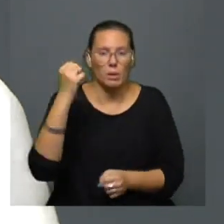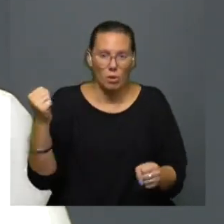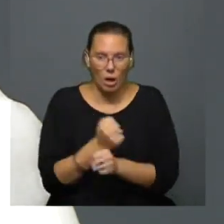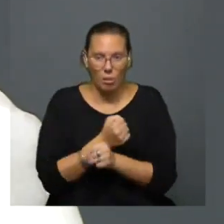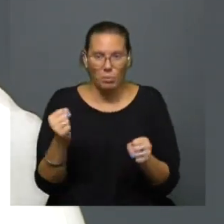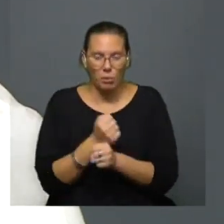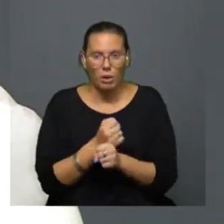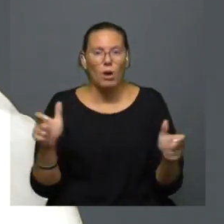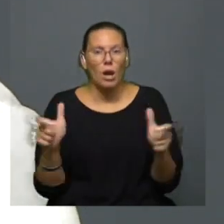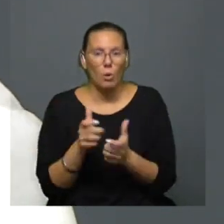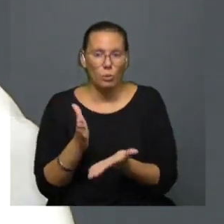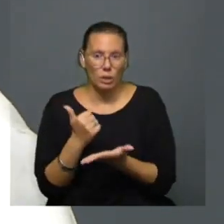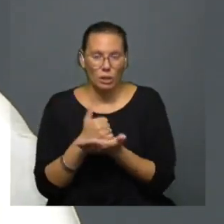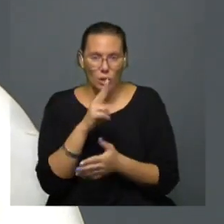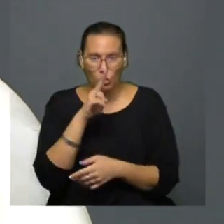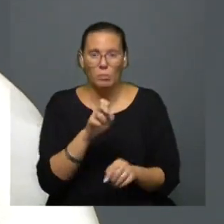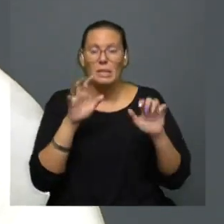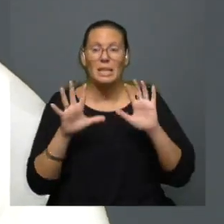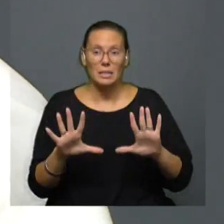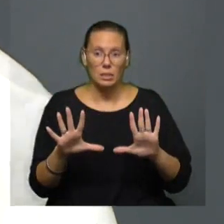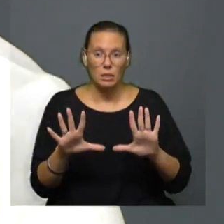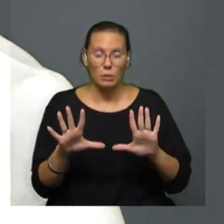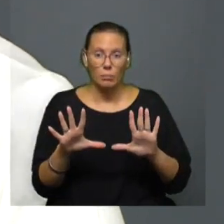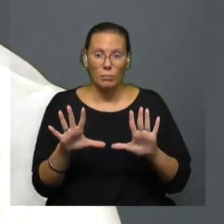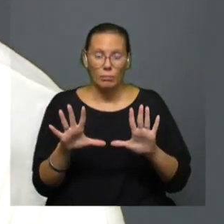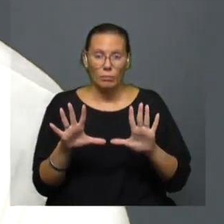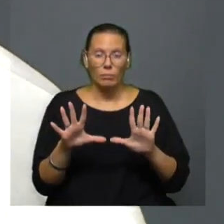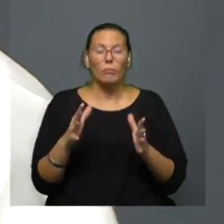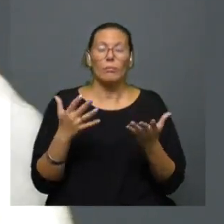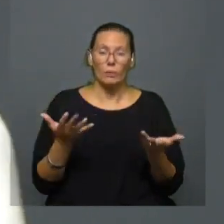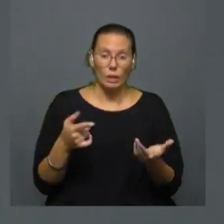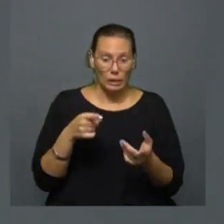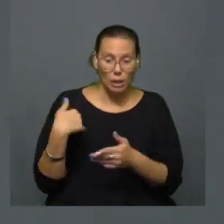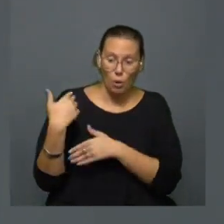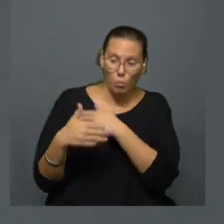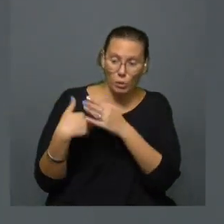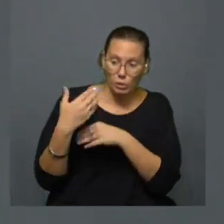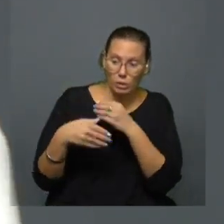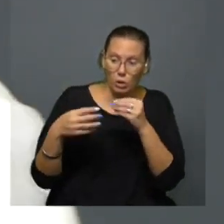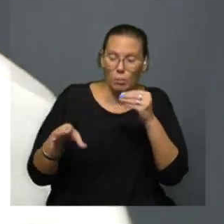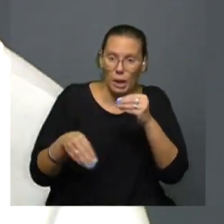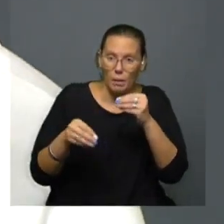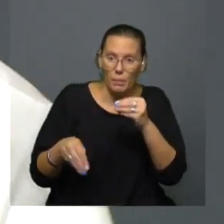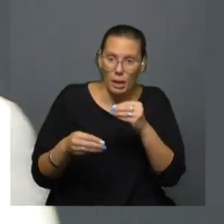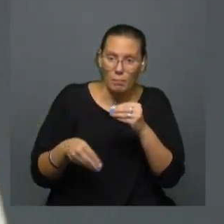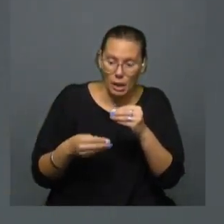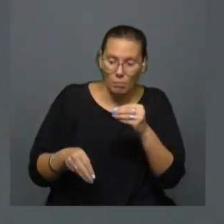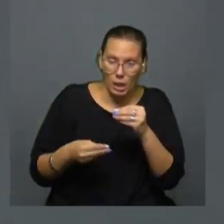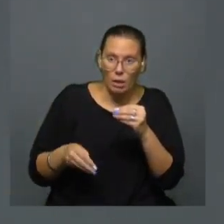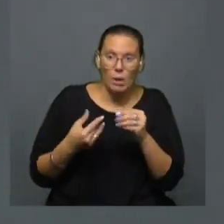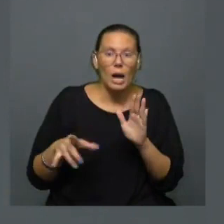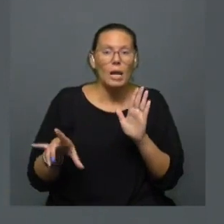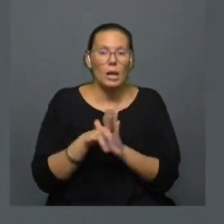Junta Departamental en el 2010. Entonces, este proceso de acumulación llega a la